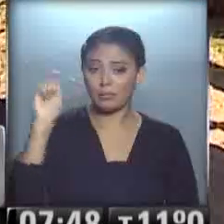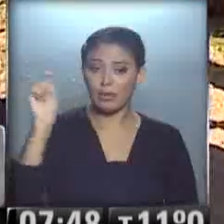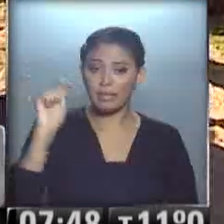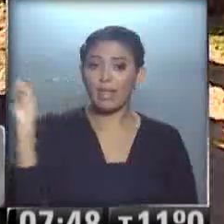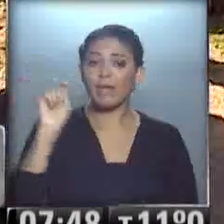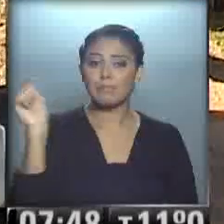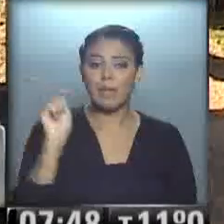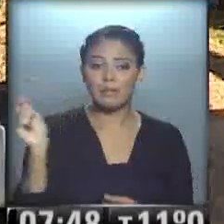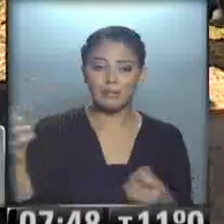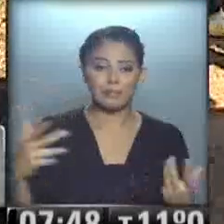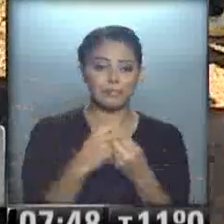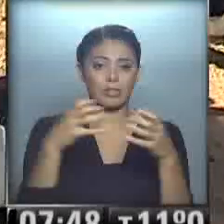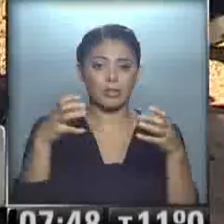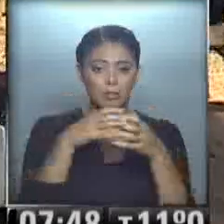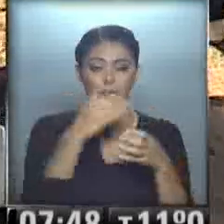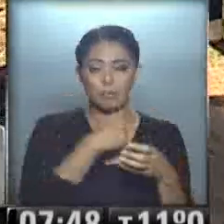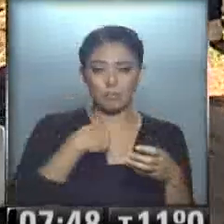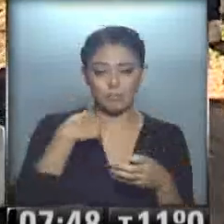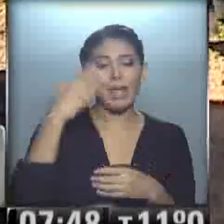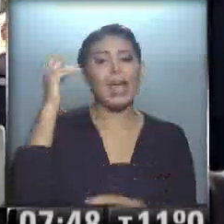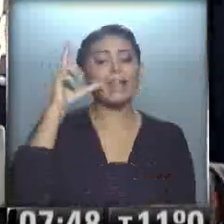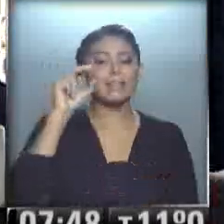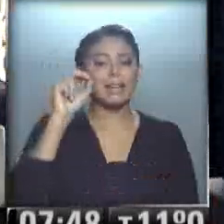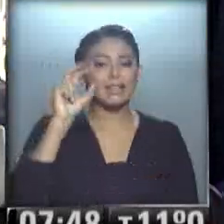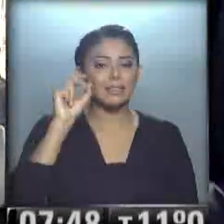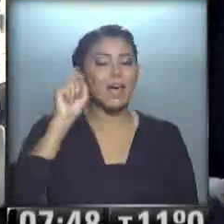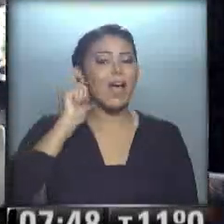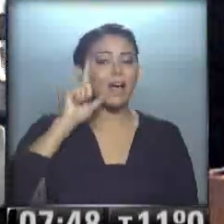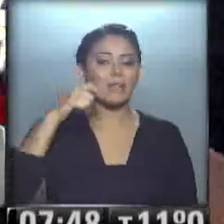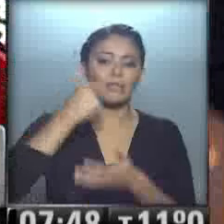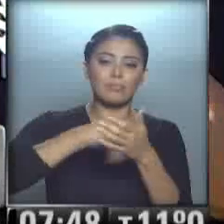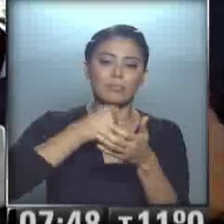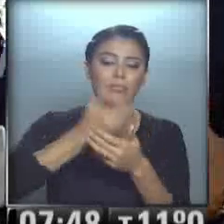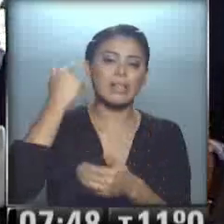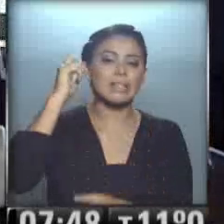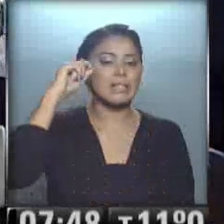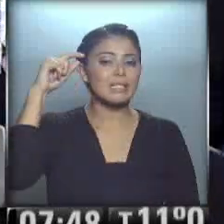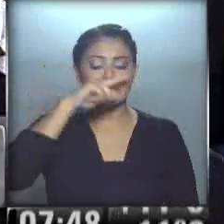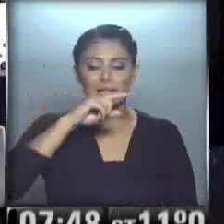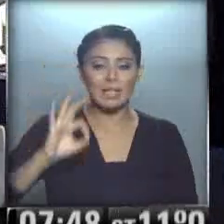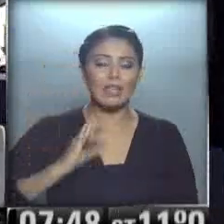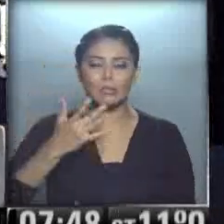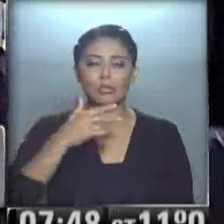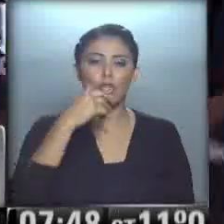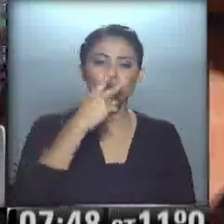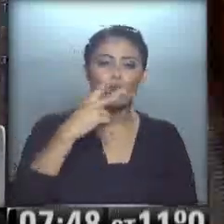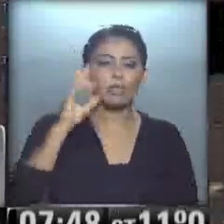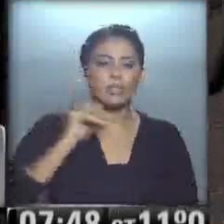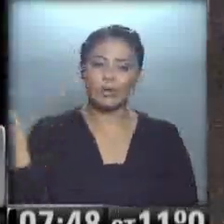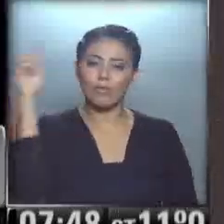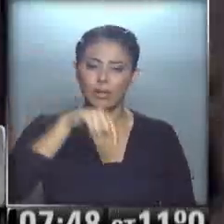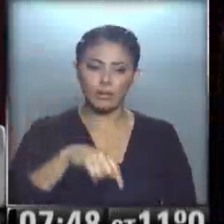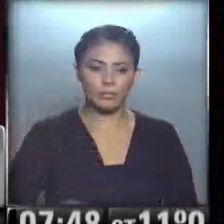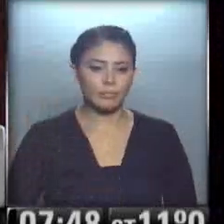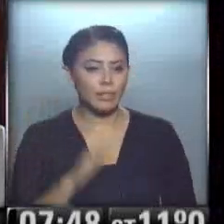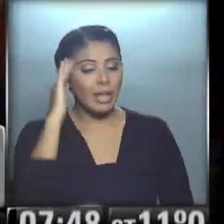el mes de las madres. El 30 de abril cumplimos 37 años con la lucha y siempre, cada 2 o 3 años, ellos vienen. Esto del